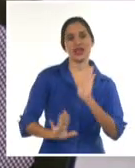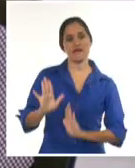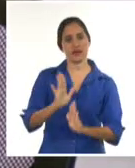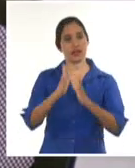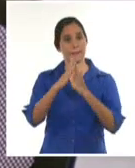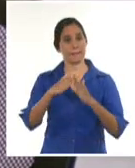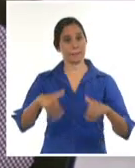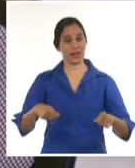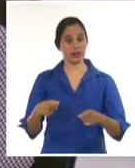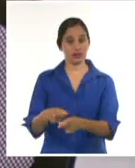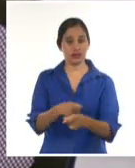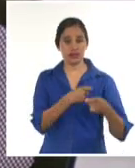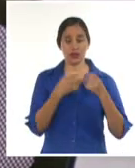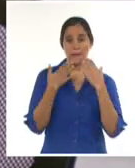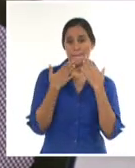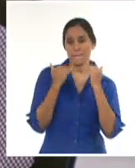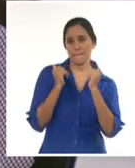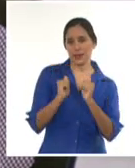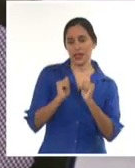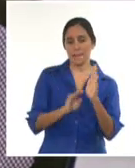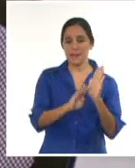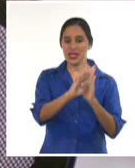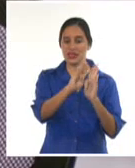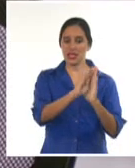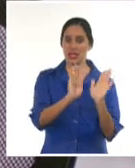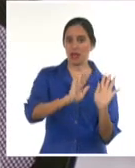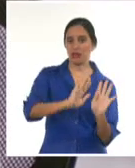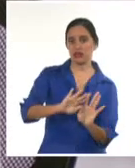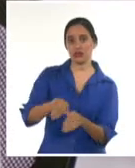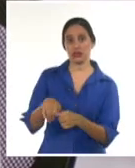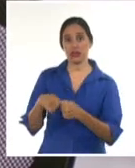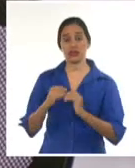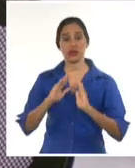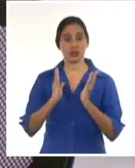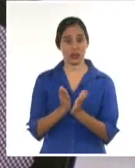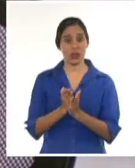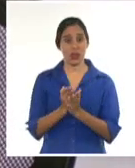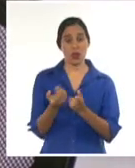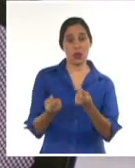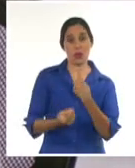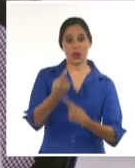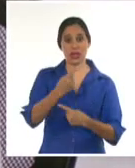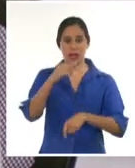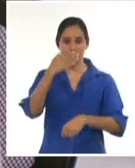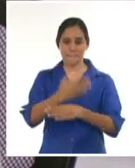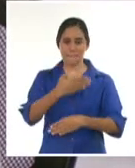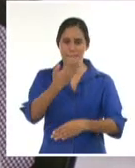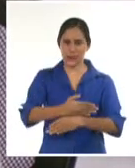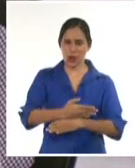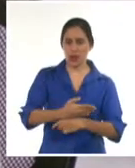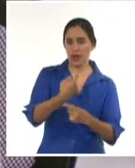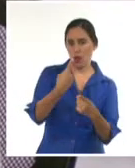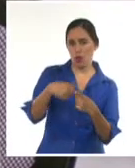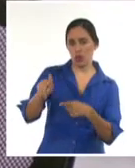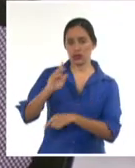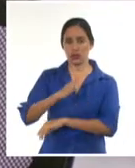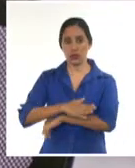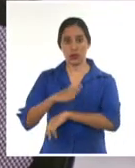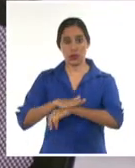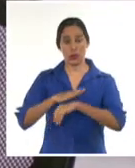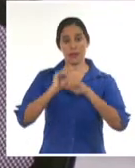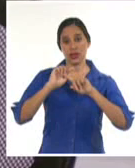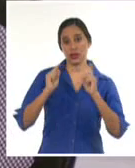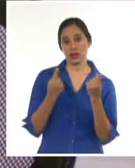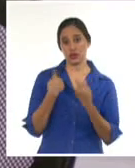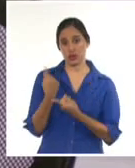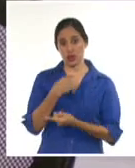también el más firme rechazo a las medidas coercitivas unilaterales y a los bloqueos impuestos por países poderosos que pretenden actuar